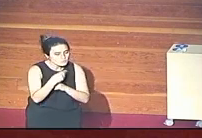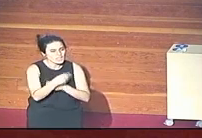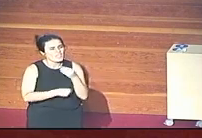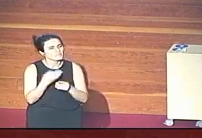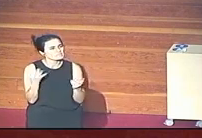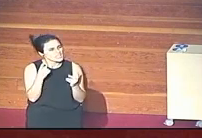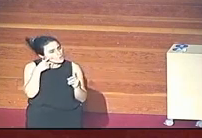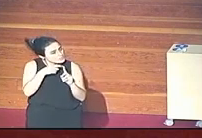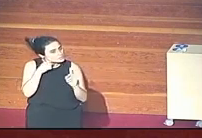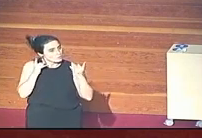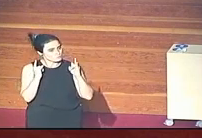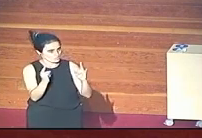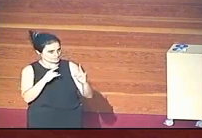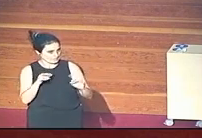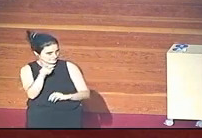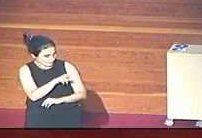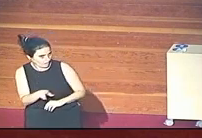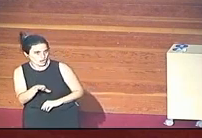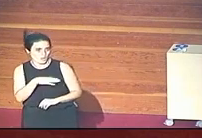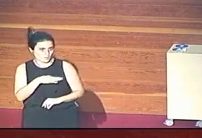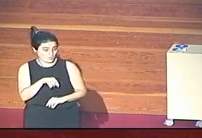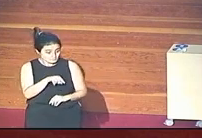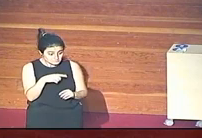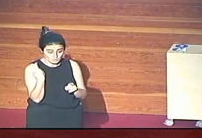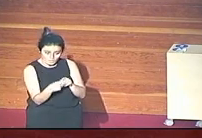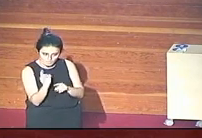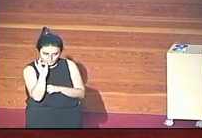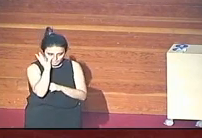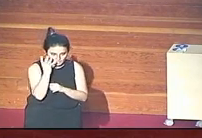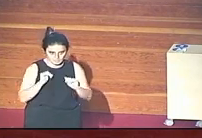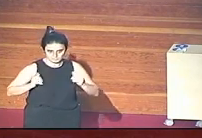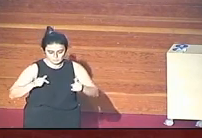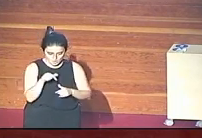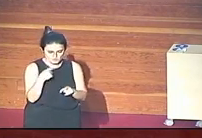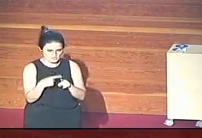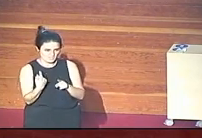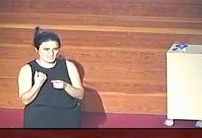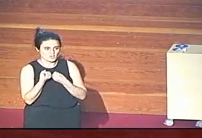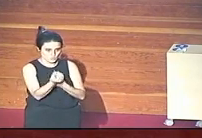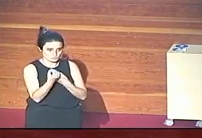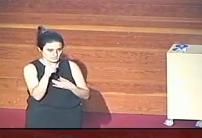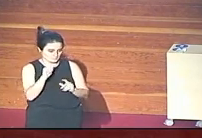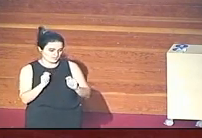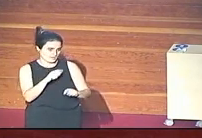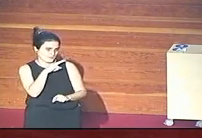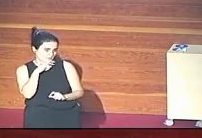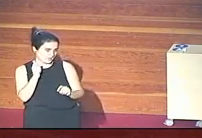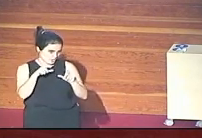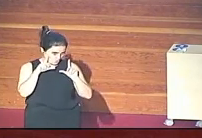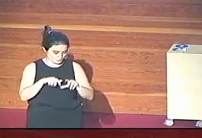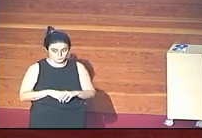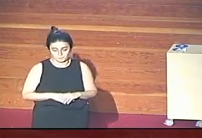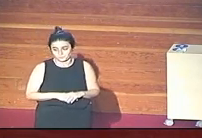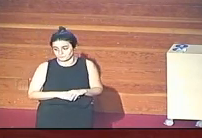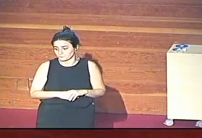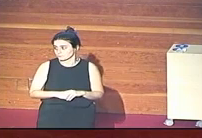todas esas iniciativas yo creo que hay que empezar a contarlas y ya darles ese valor y luego hay algo que